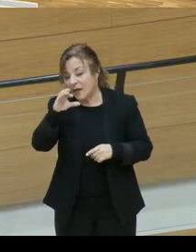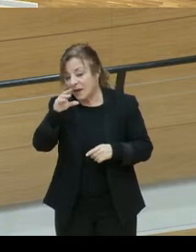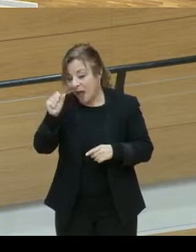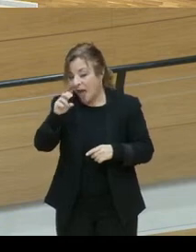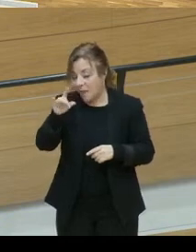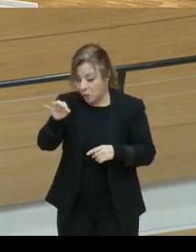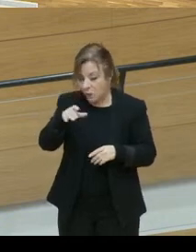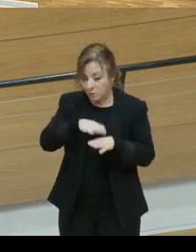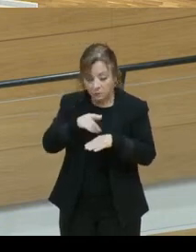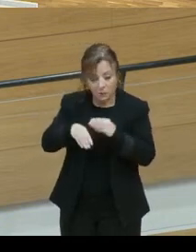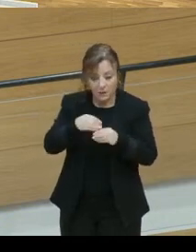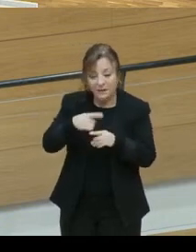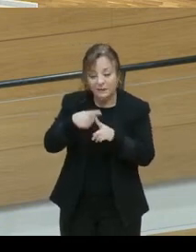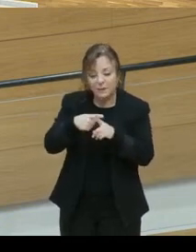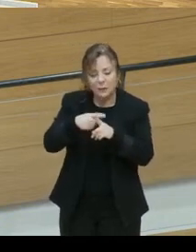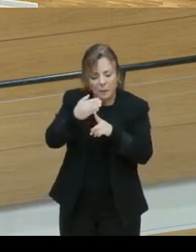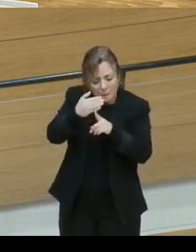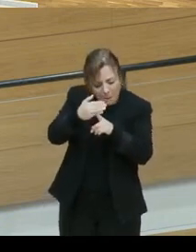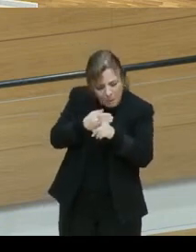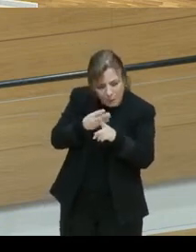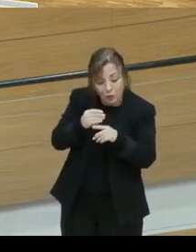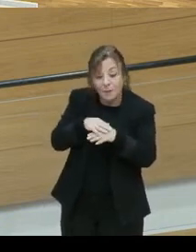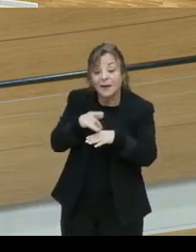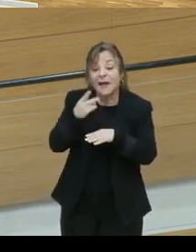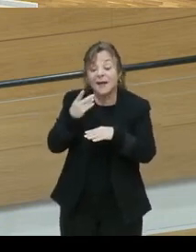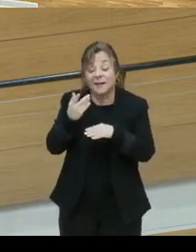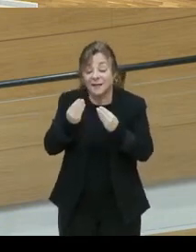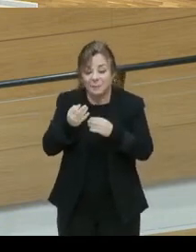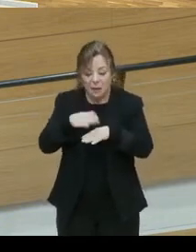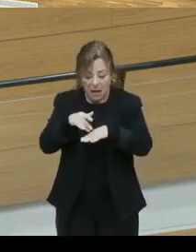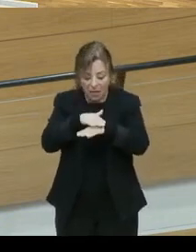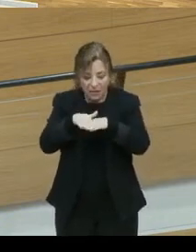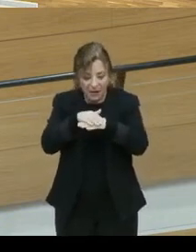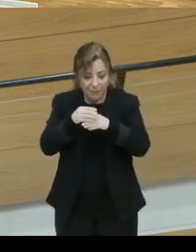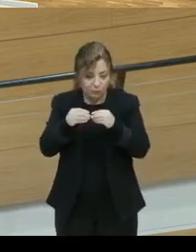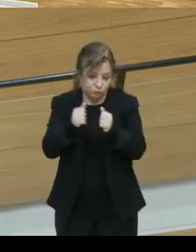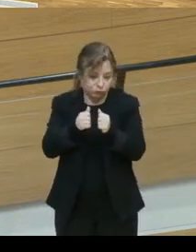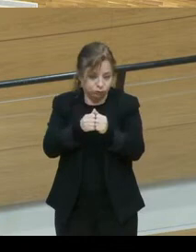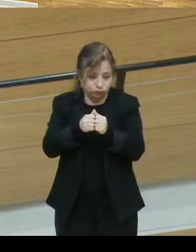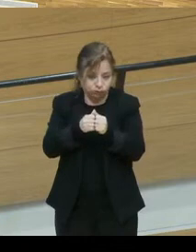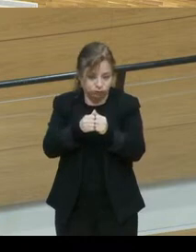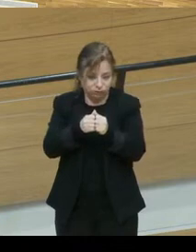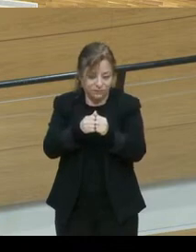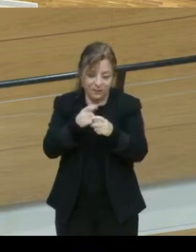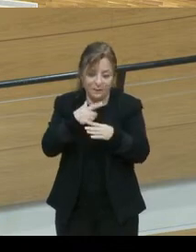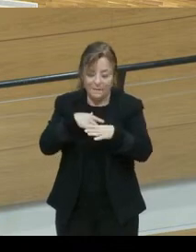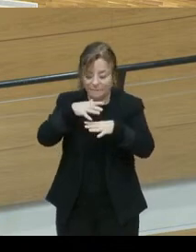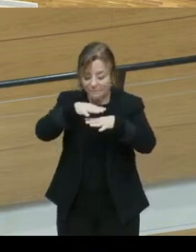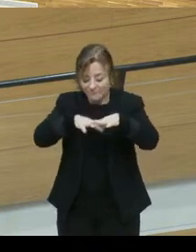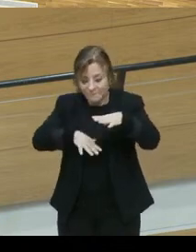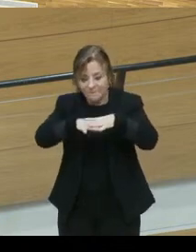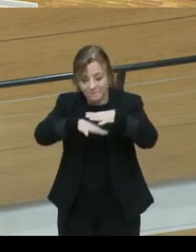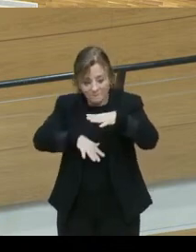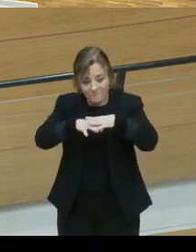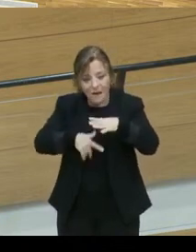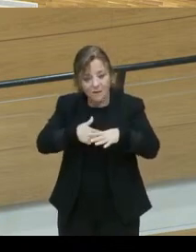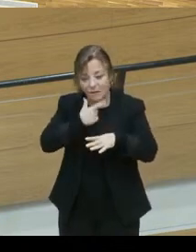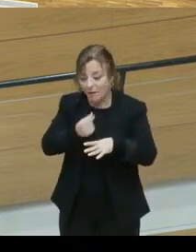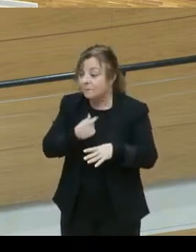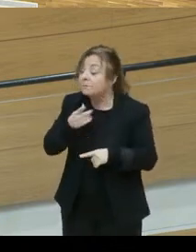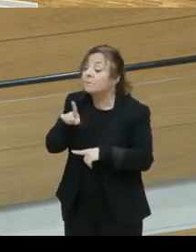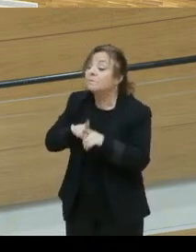bajar mucho las temperaturas para que las ceras se solidifiquen, formen cristales y se puedan filtrar. El problema